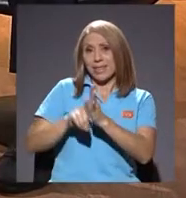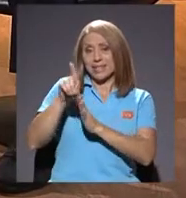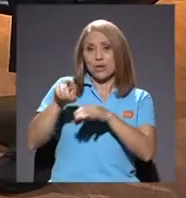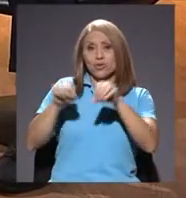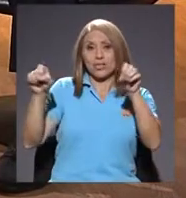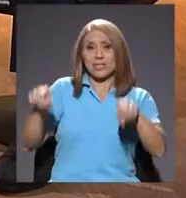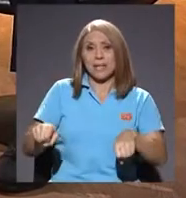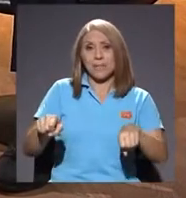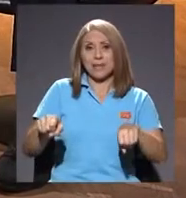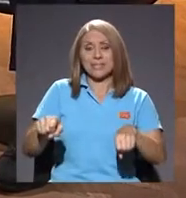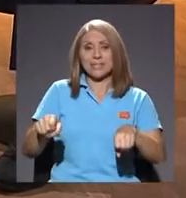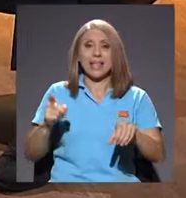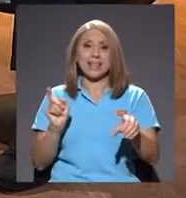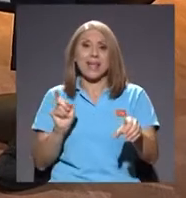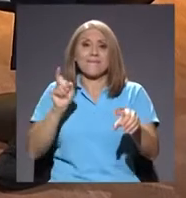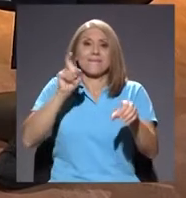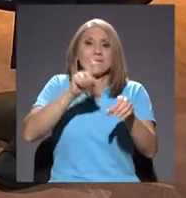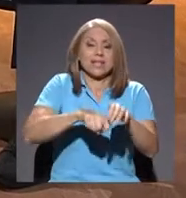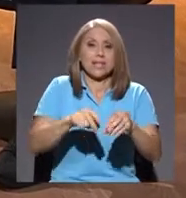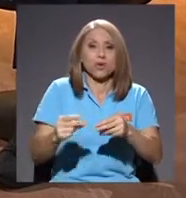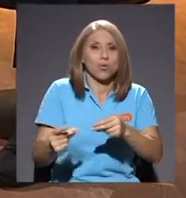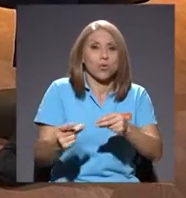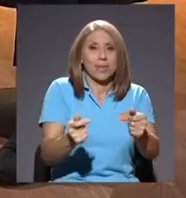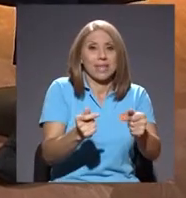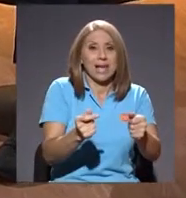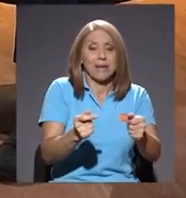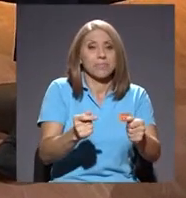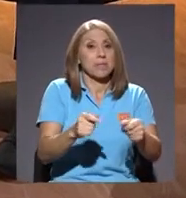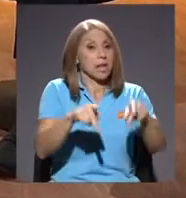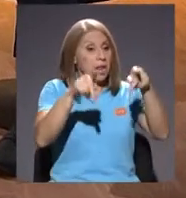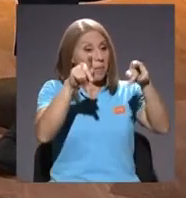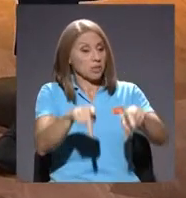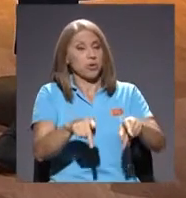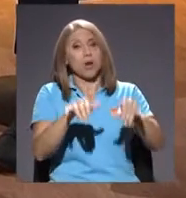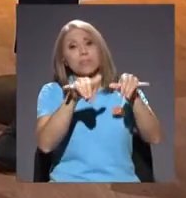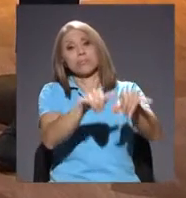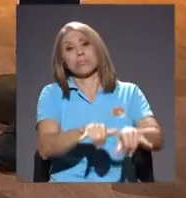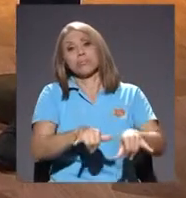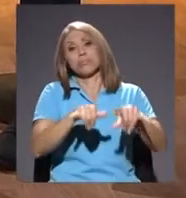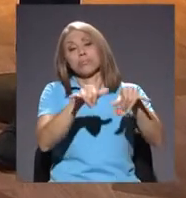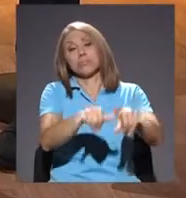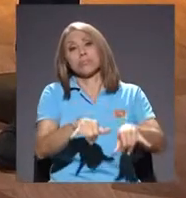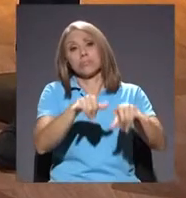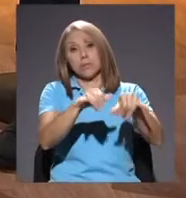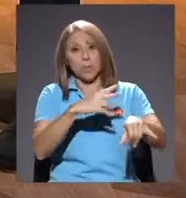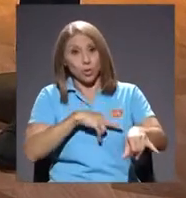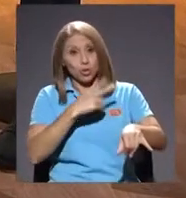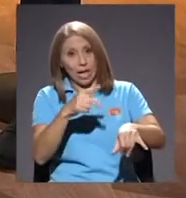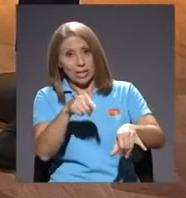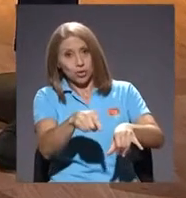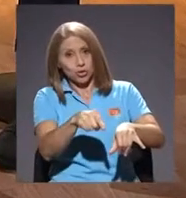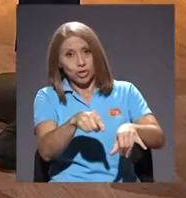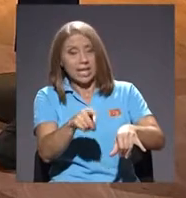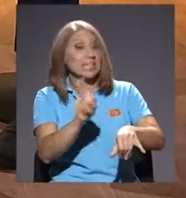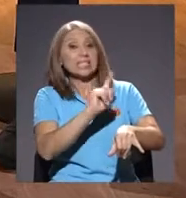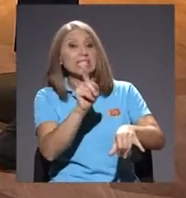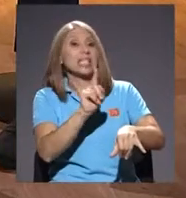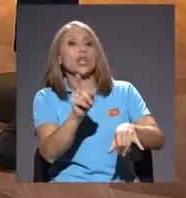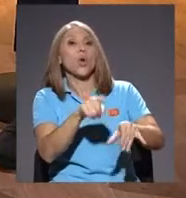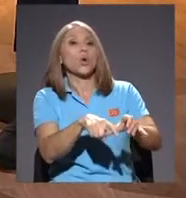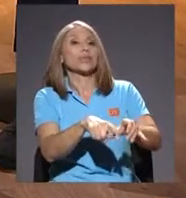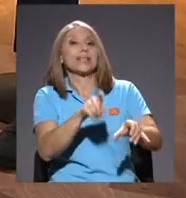significa que la persona si no elige salirse del sistema de pensiones son voluntarios por cierto si no elige salirse del sistema de pensiones que automáticamente